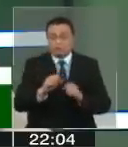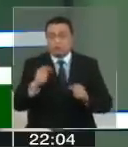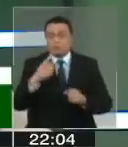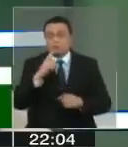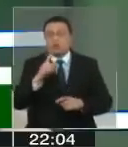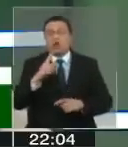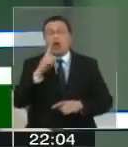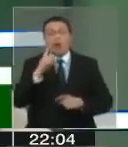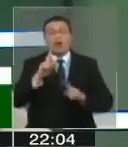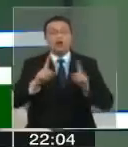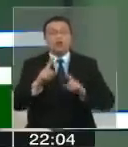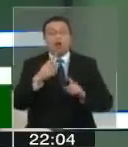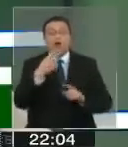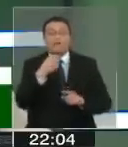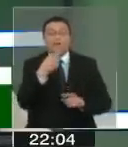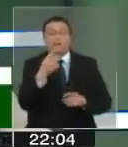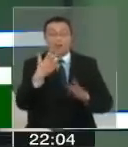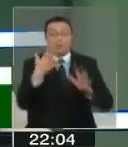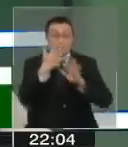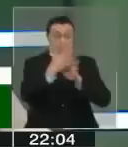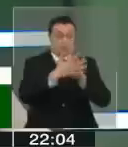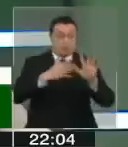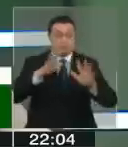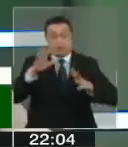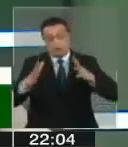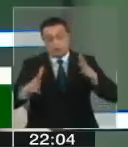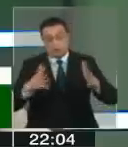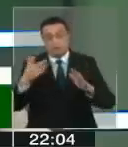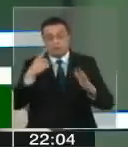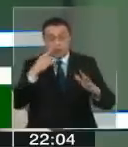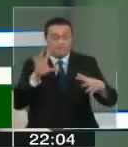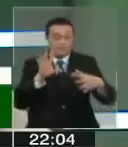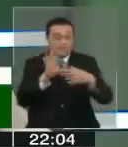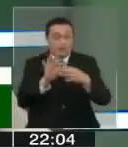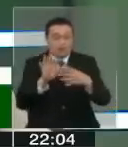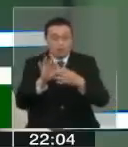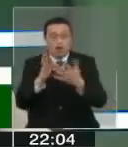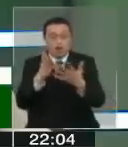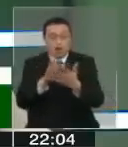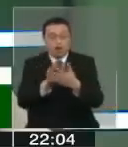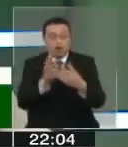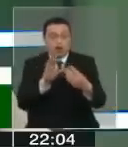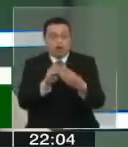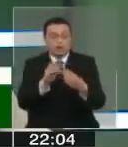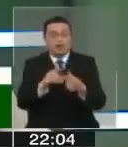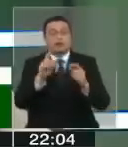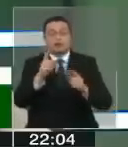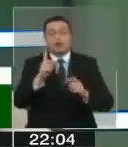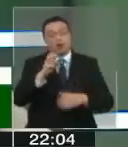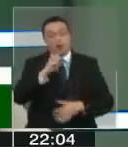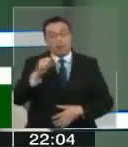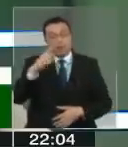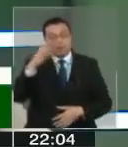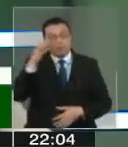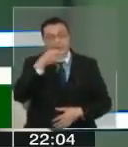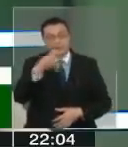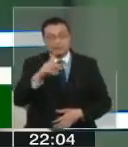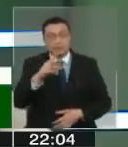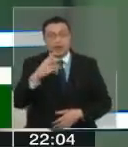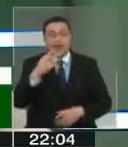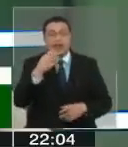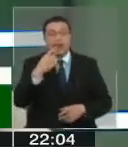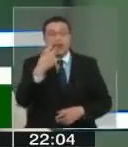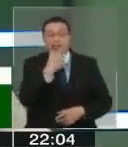verbal, uh-huh, que tiene que ver con, sí, gestos, ¿no es cierto?, sí, y vinculación, contacto, entonces uno no podría decir que los niños no alcanzan el